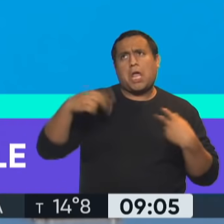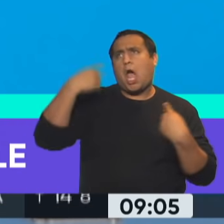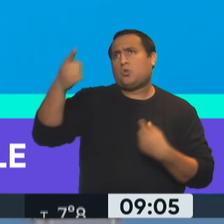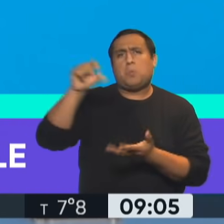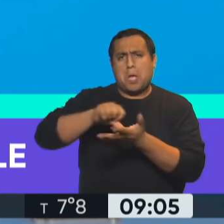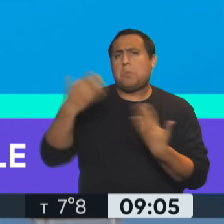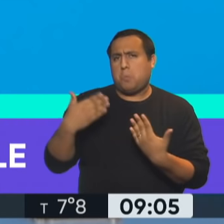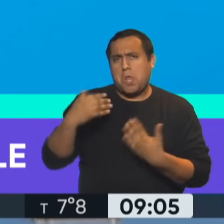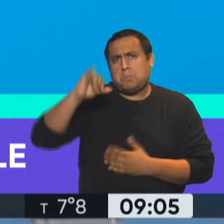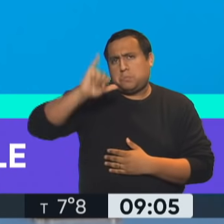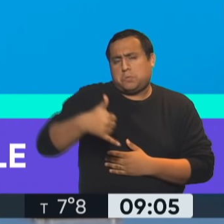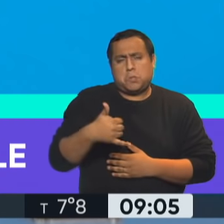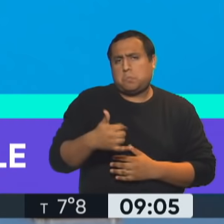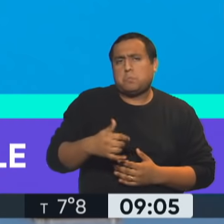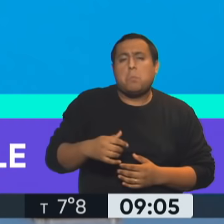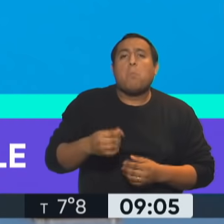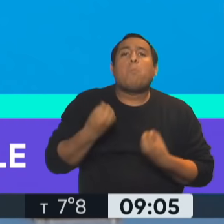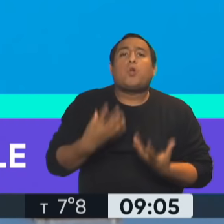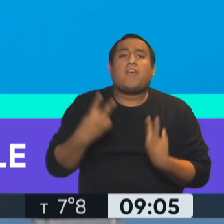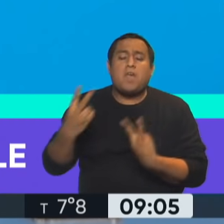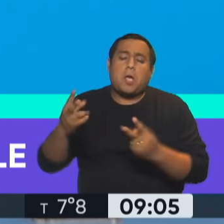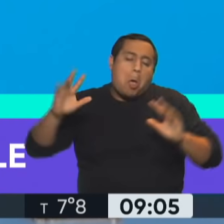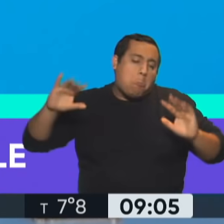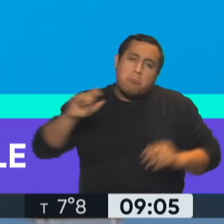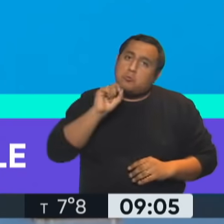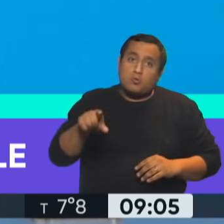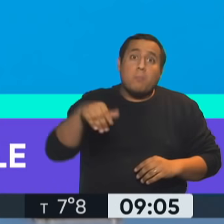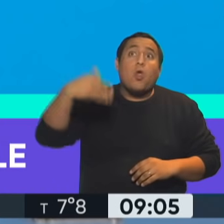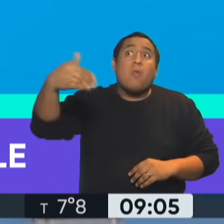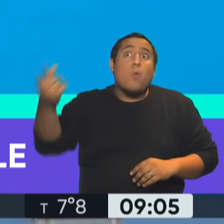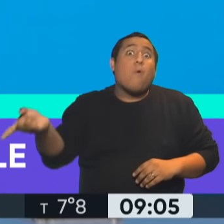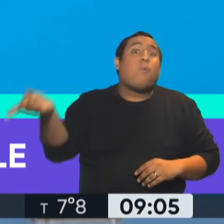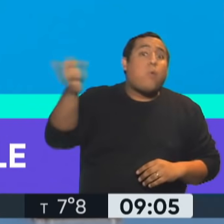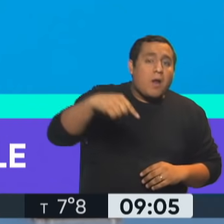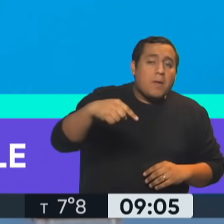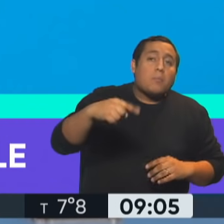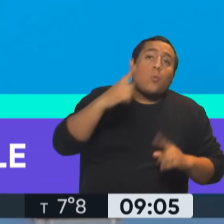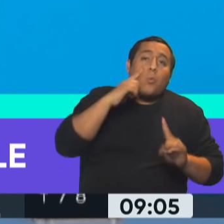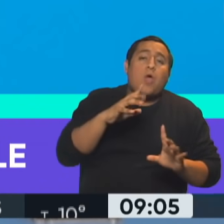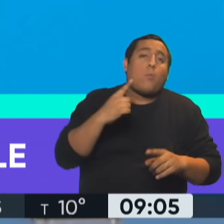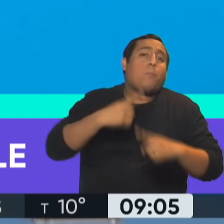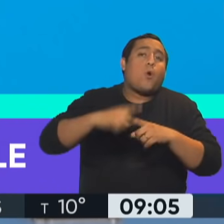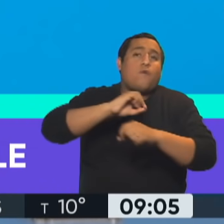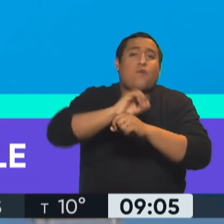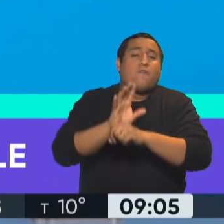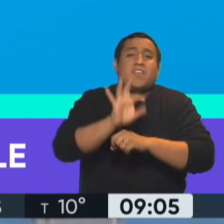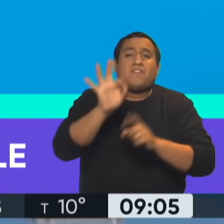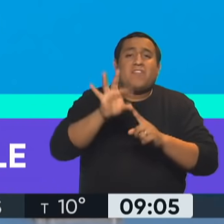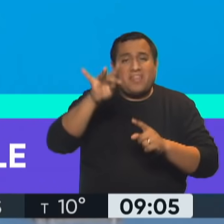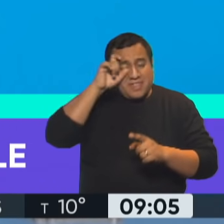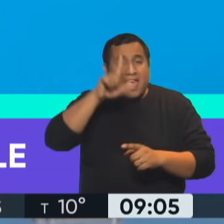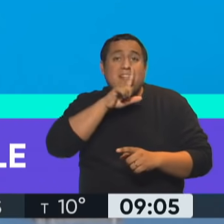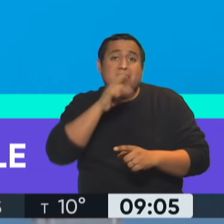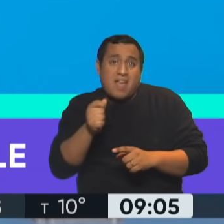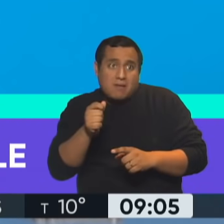consideren. Lo único que sucede es que al regreso, atento al riesgo de variante Delta y de la necesidad